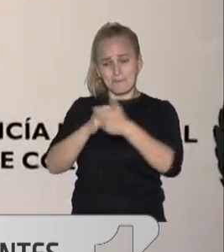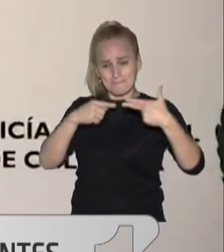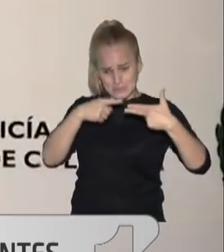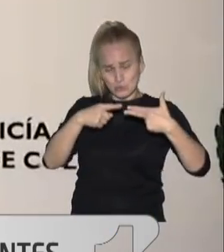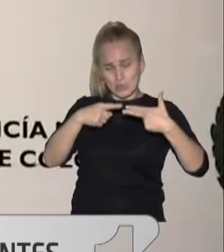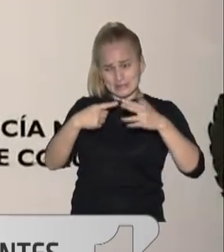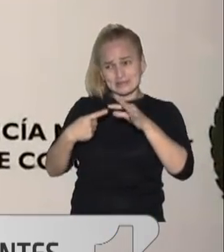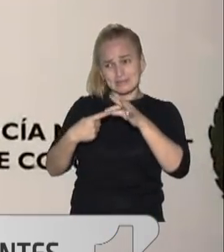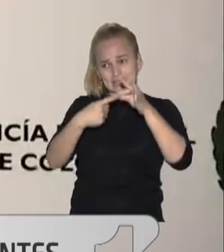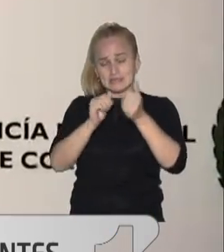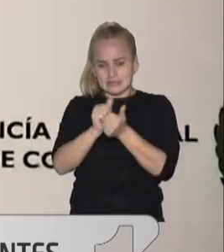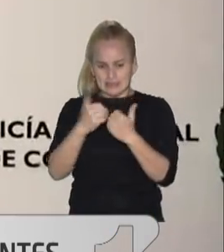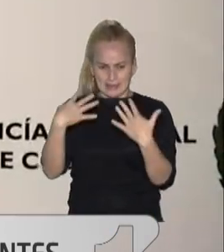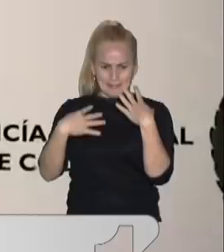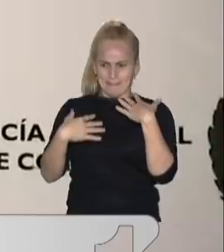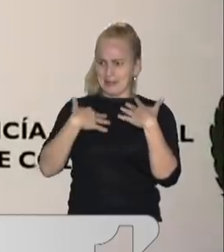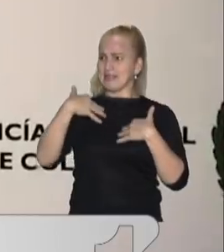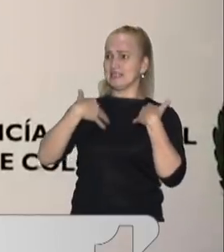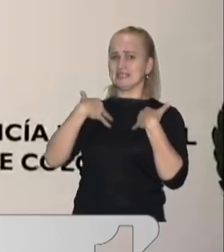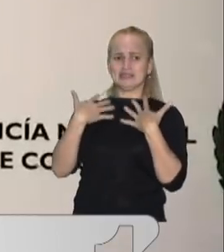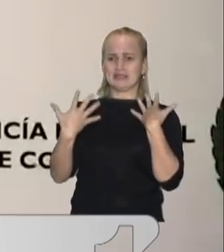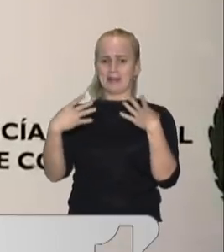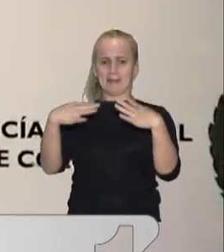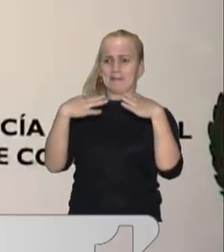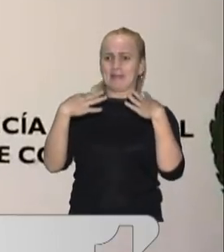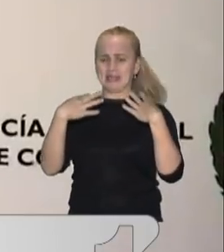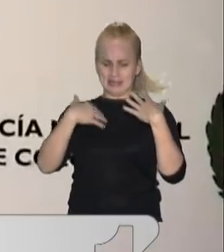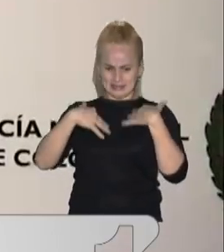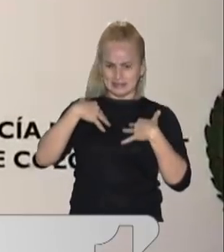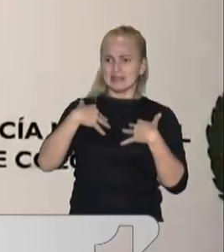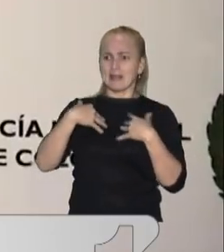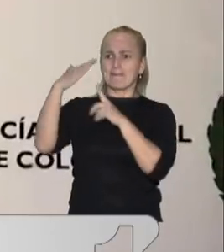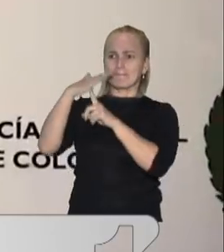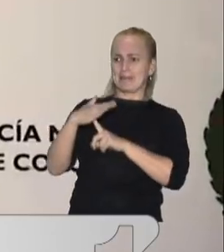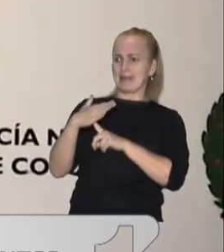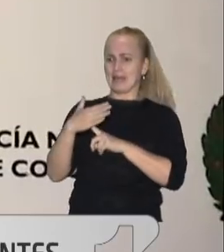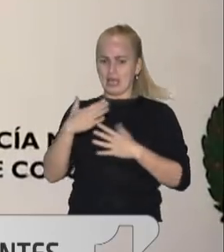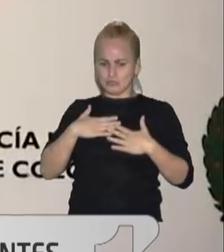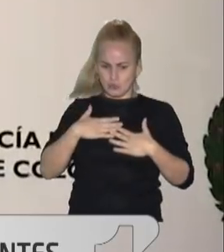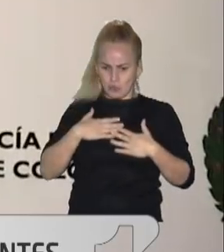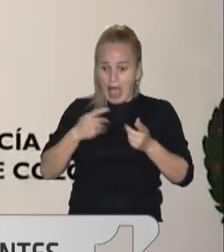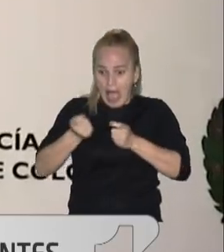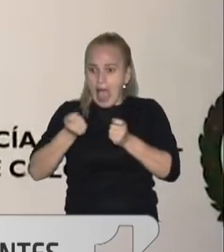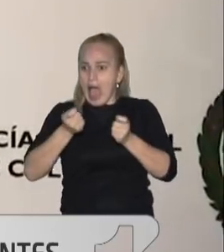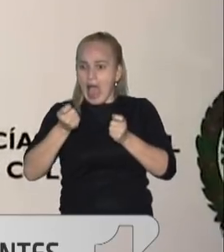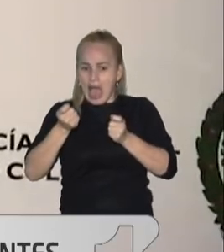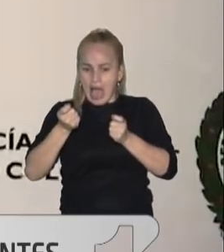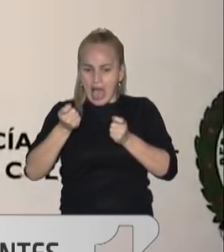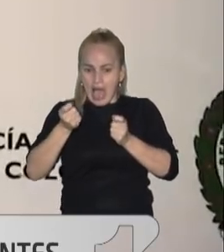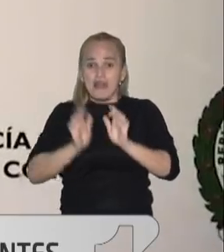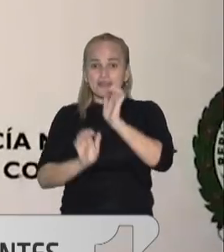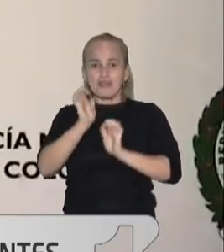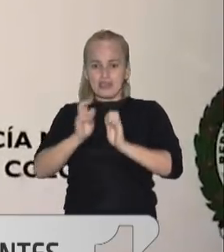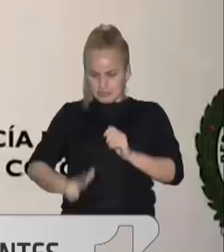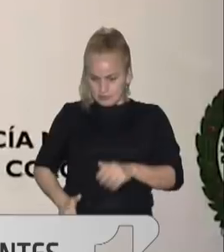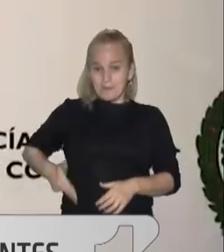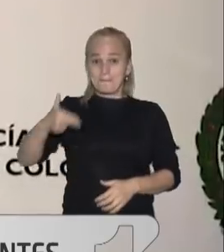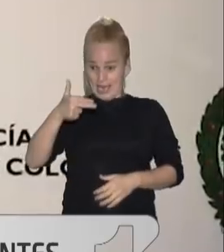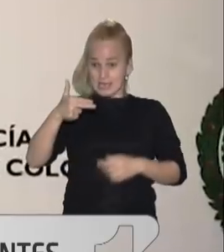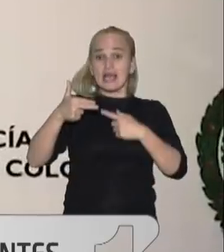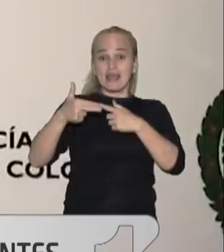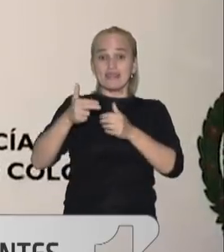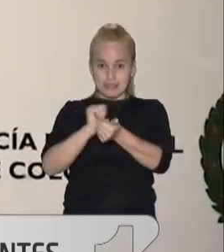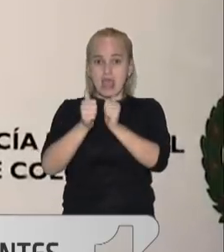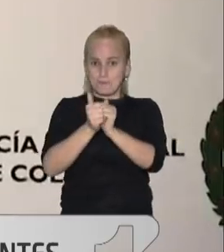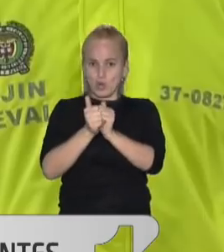sentí intimidado y me sentí vulnerado físicamente y accioné mi arma deportiva, que